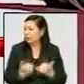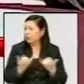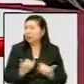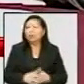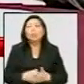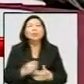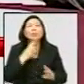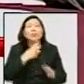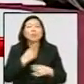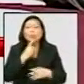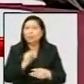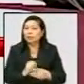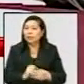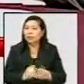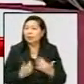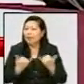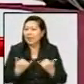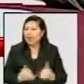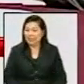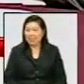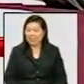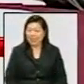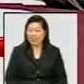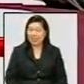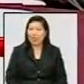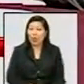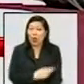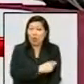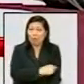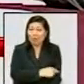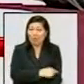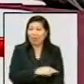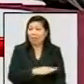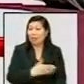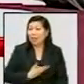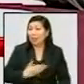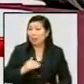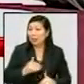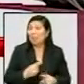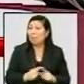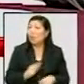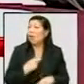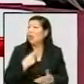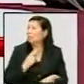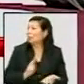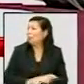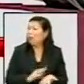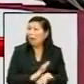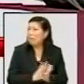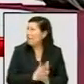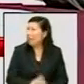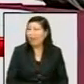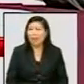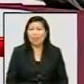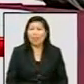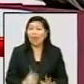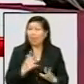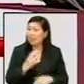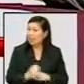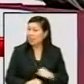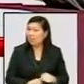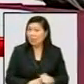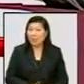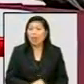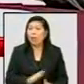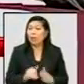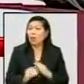tipo de métodos de sistema aquí en el Hospital del Niño, pero en salud nada. Hace 10 años en